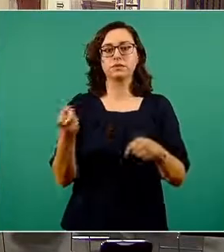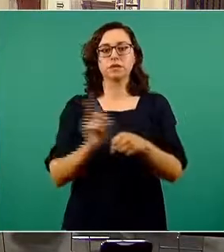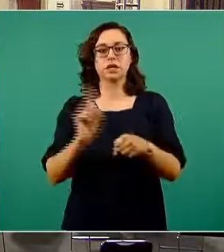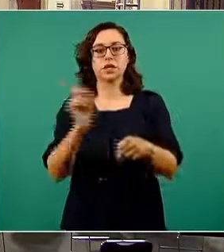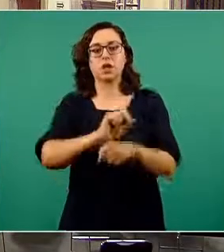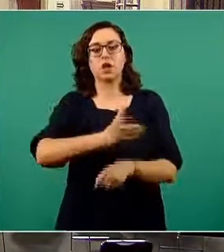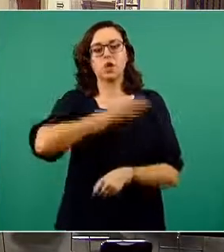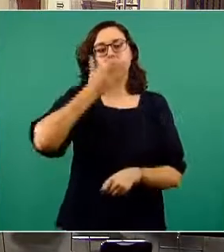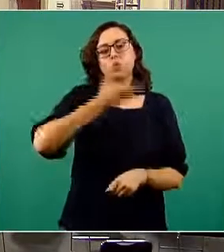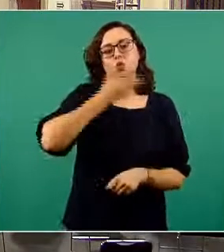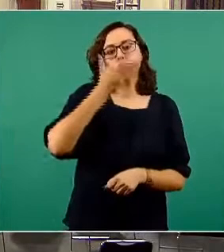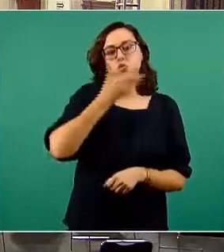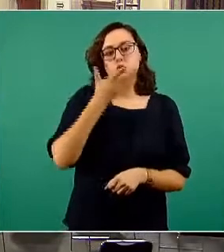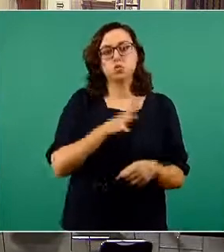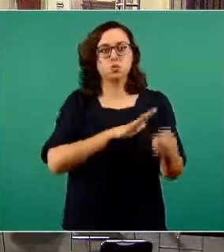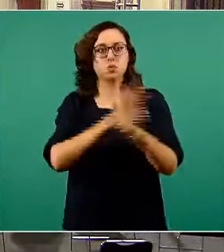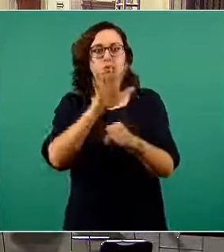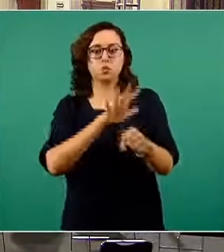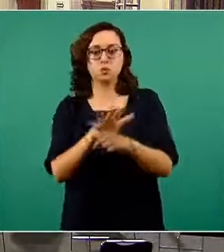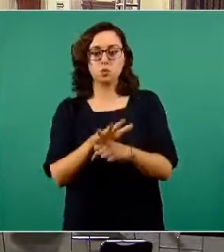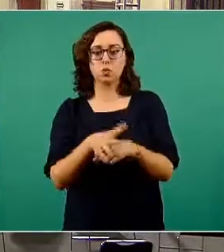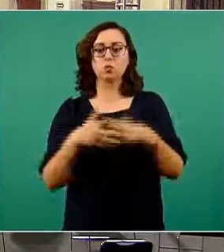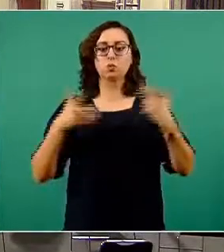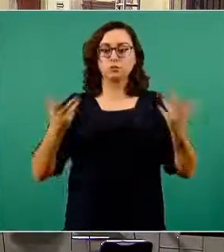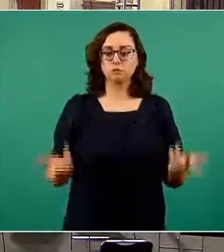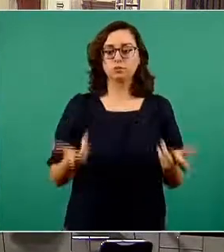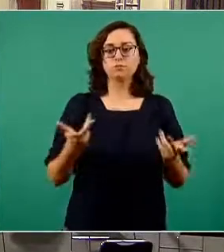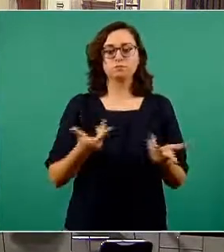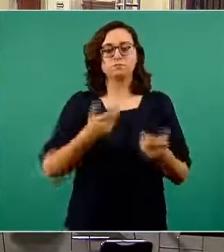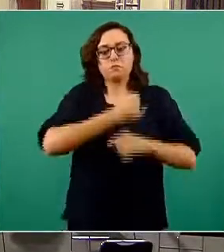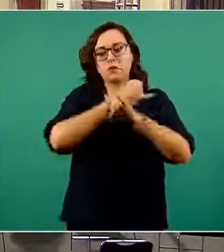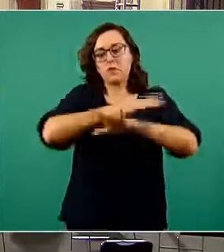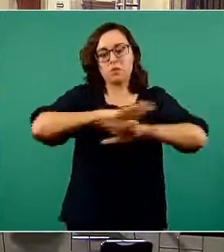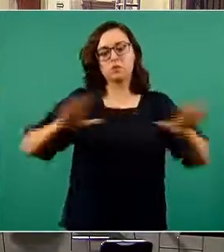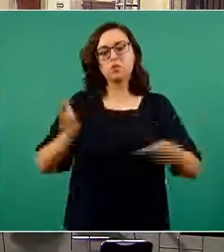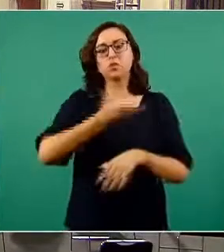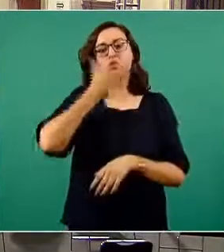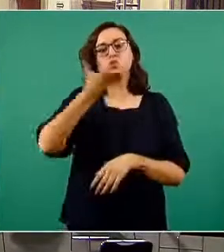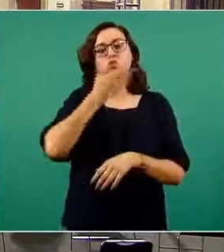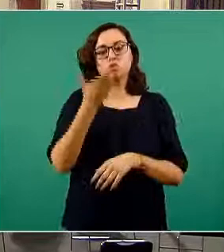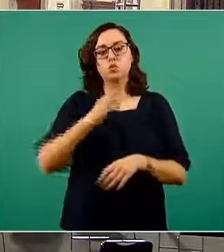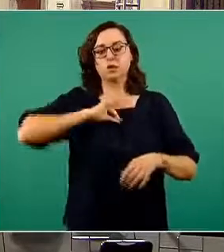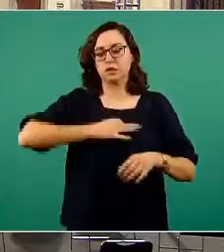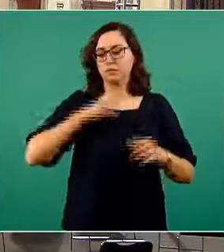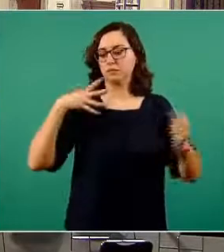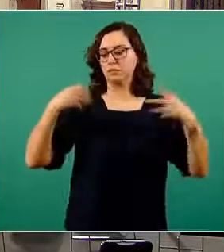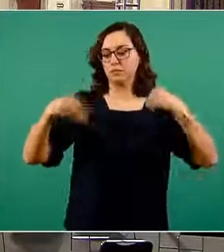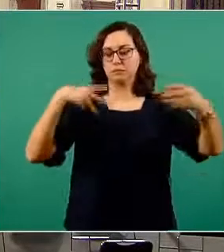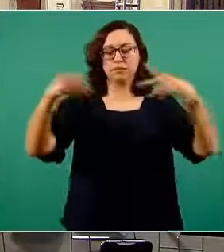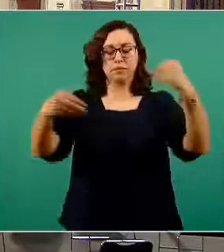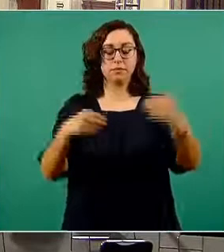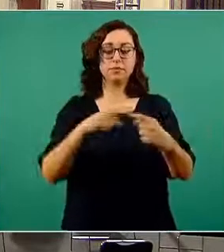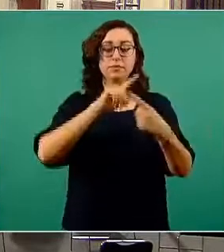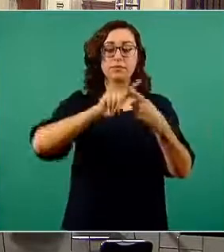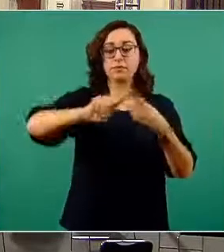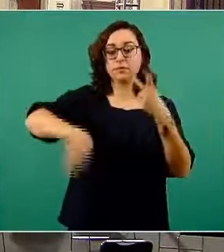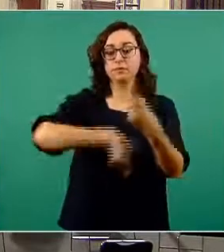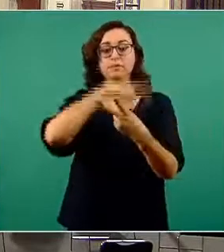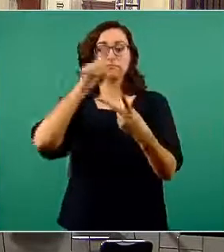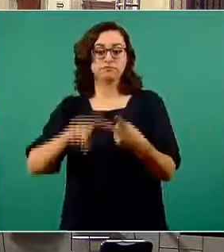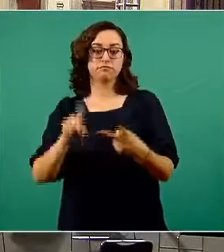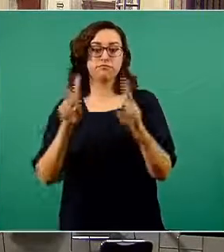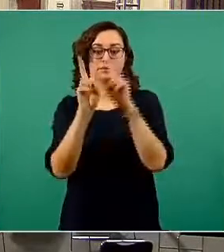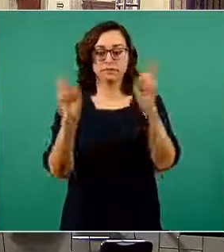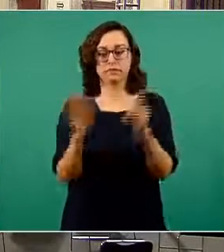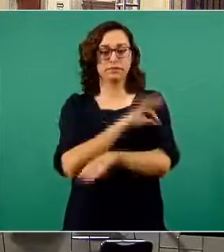días. Uno es la actualización de la estadística, el informe técnico resumido, y el segundo es precisamente